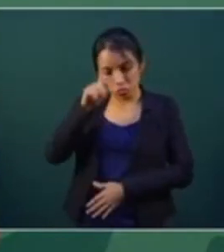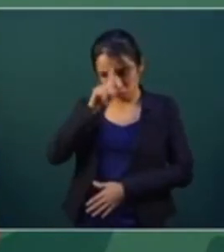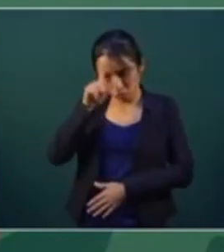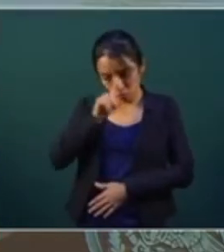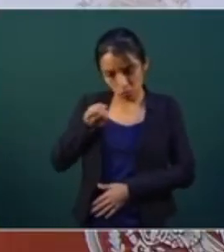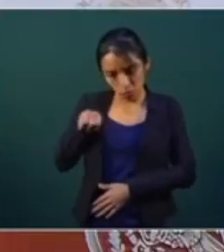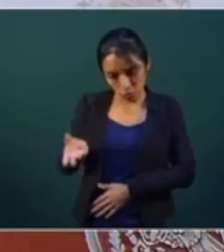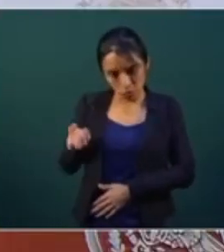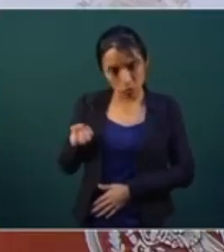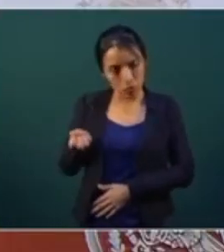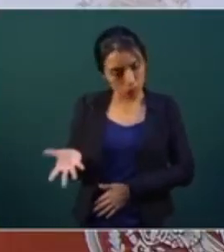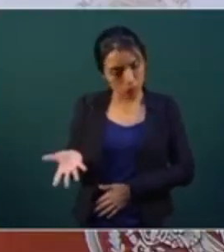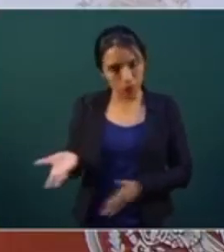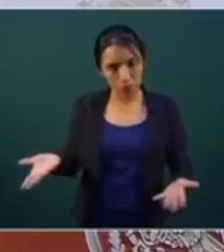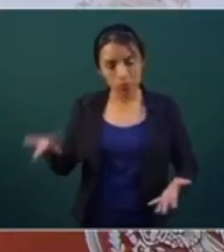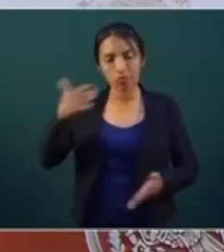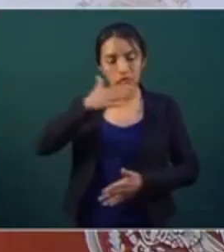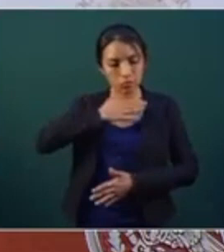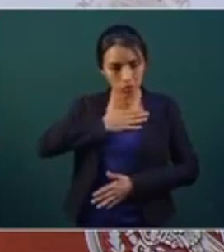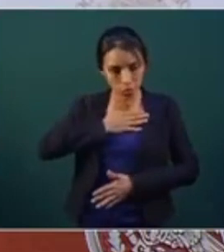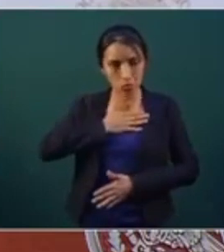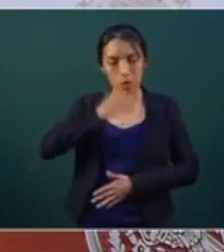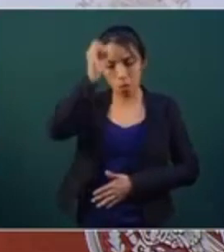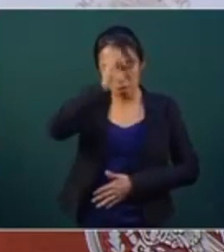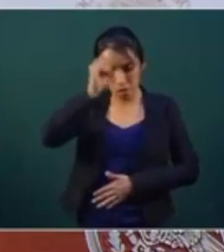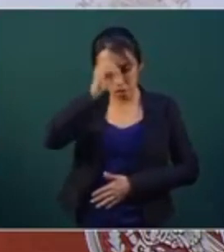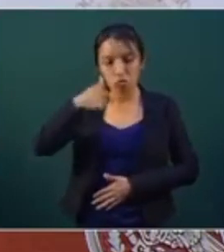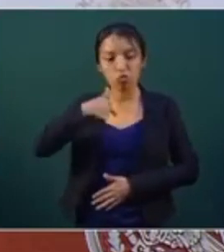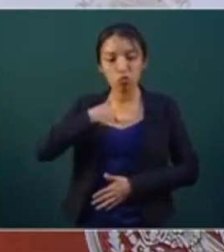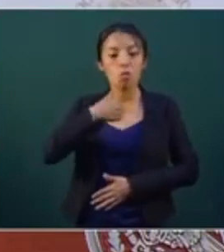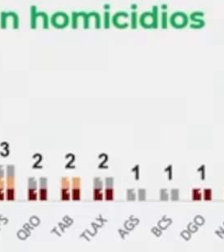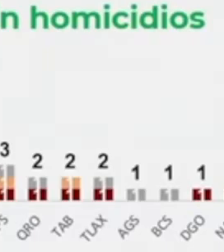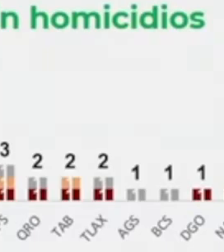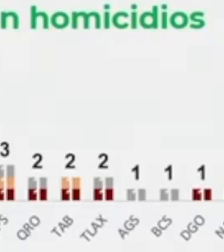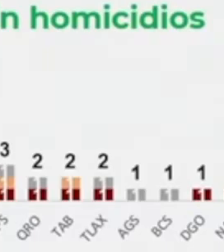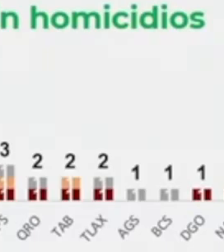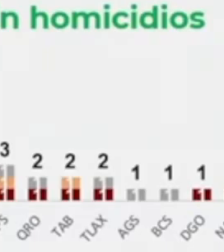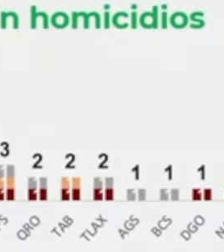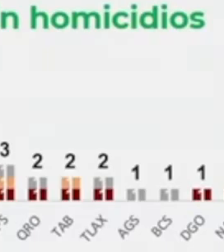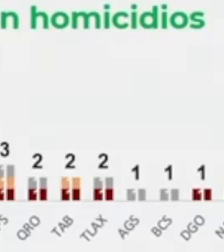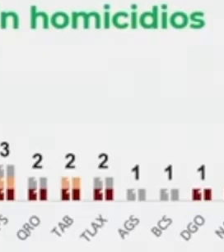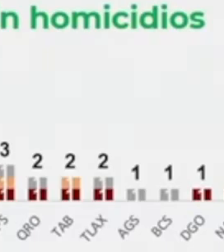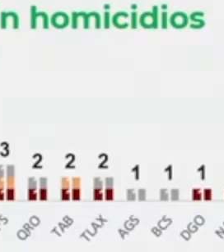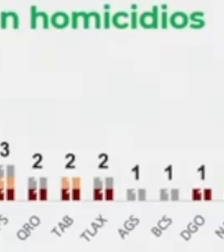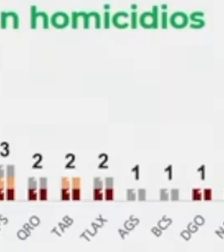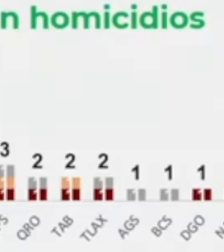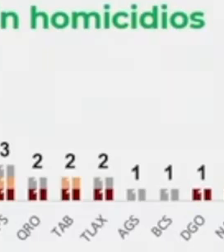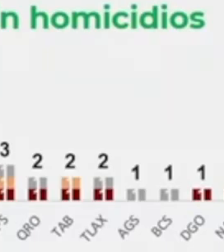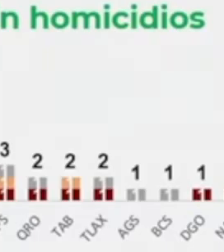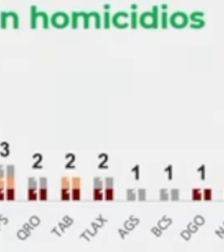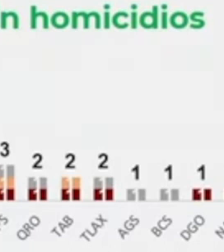recomendación que estoy haciendo como presidente de la República. Para el sistema de noticias de TV